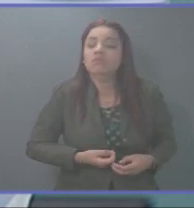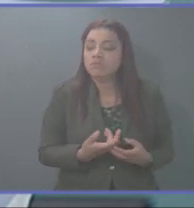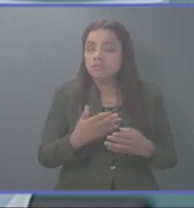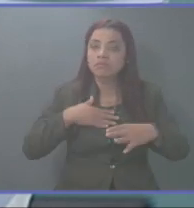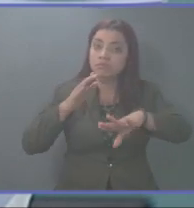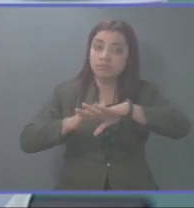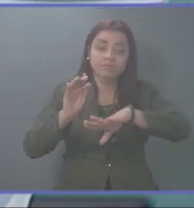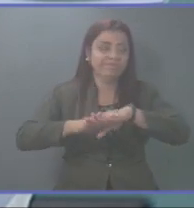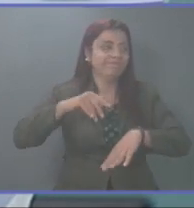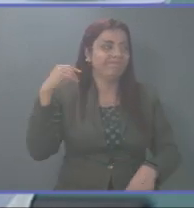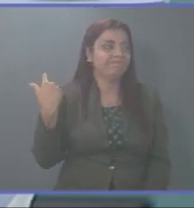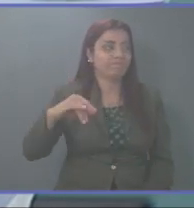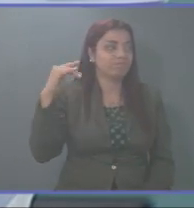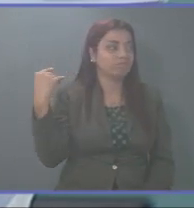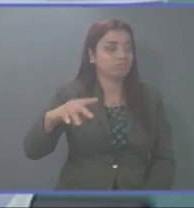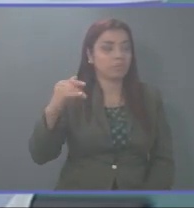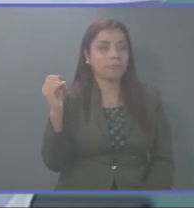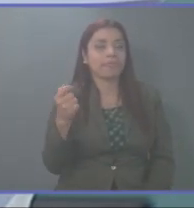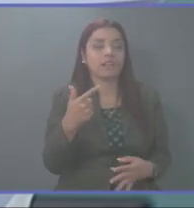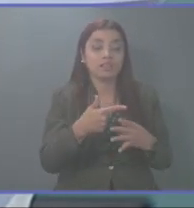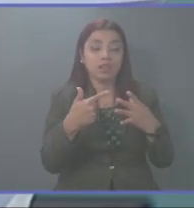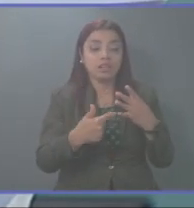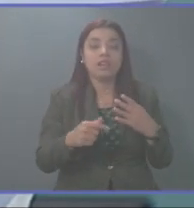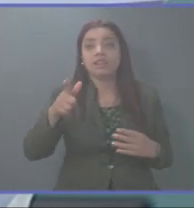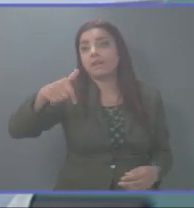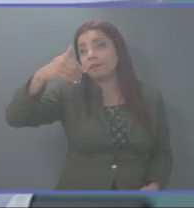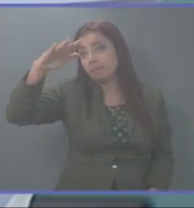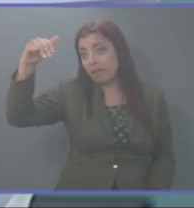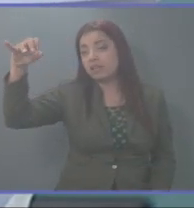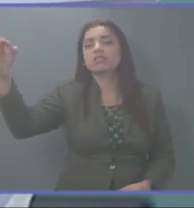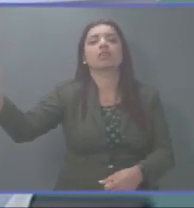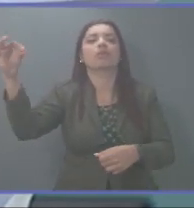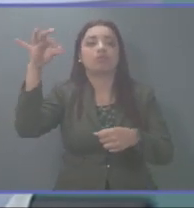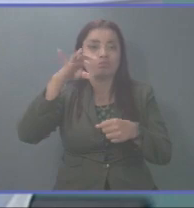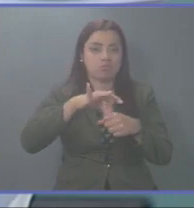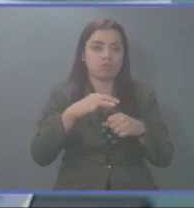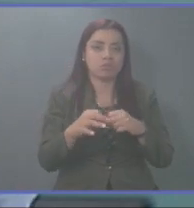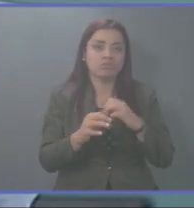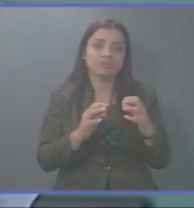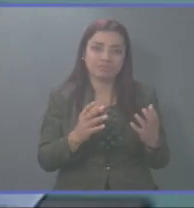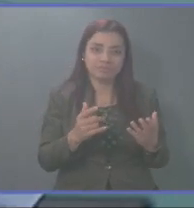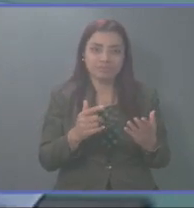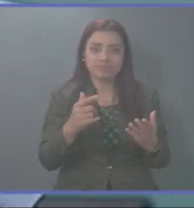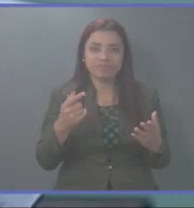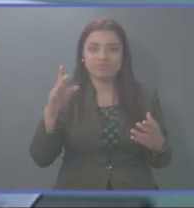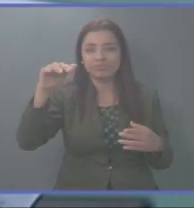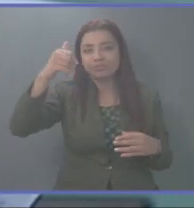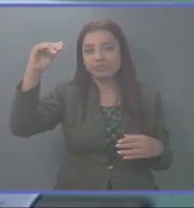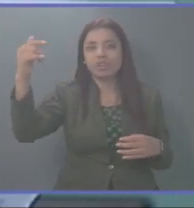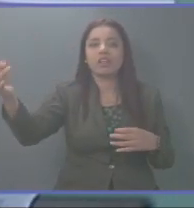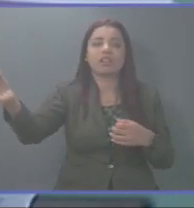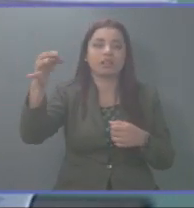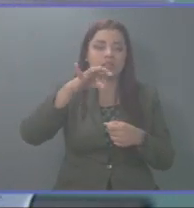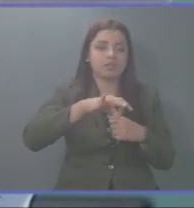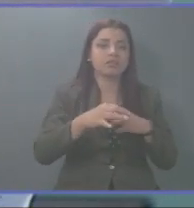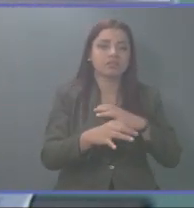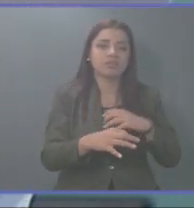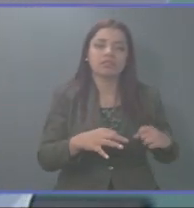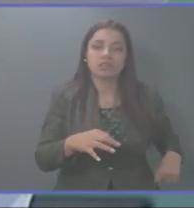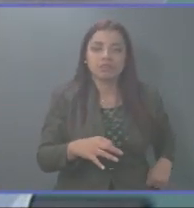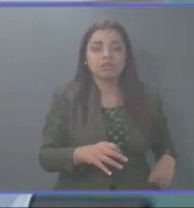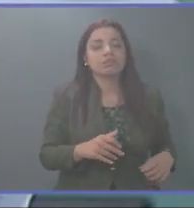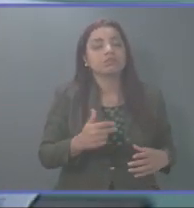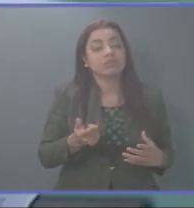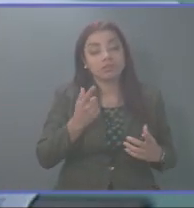aprobar cuanto antes la ley del voto en el exterior o bien reformas a la ya existente, pues al saber cómo quedará diseñado en la ley,